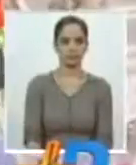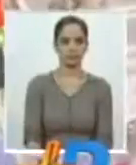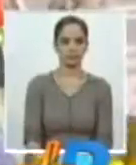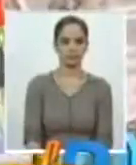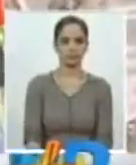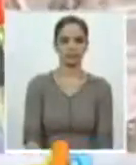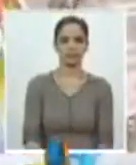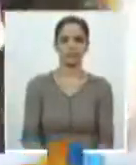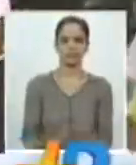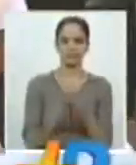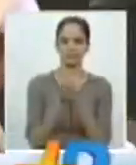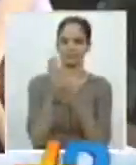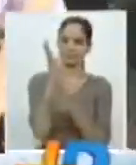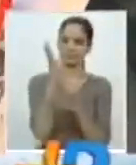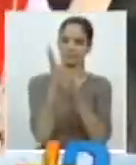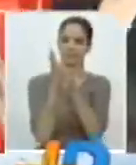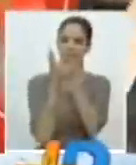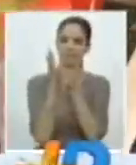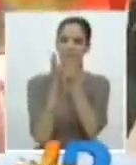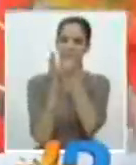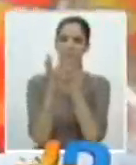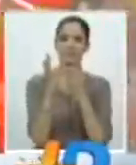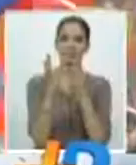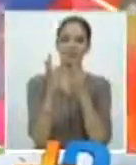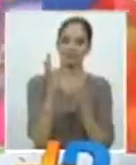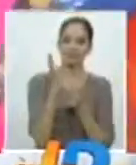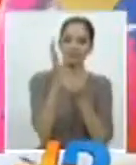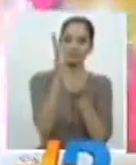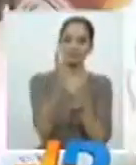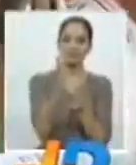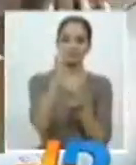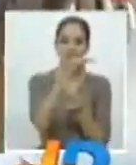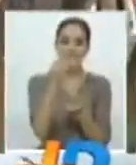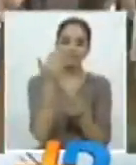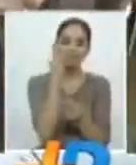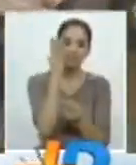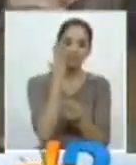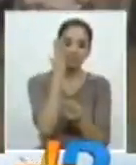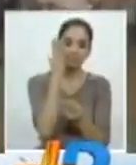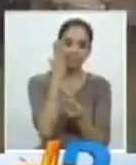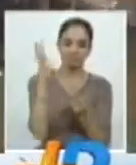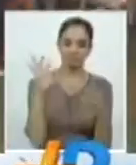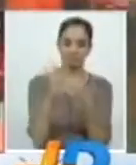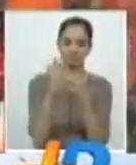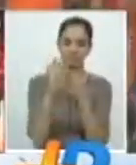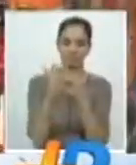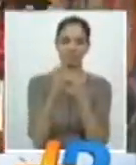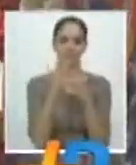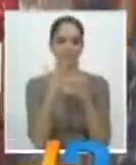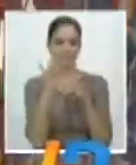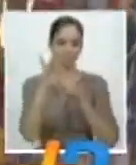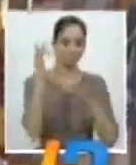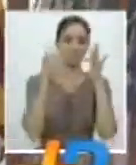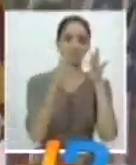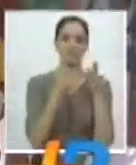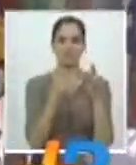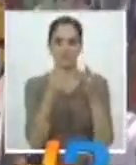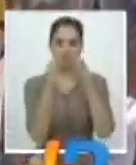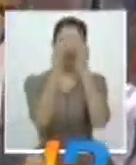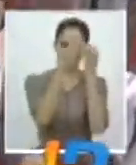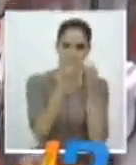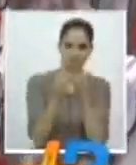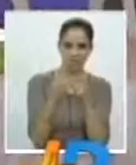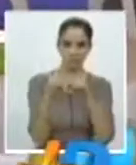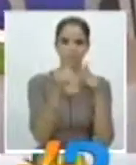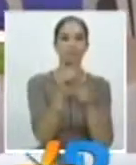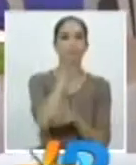Las macetas declaradas Patrimonio de la Nación es una tradición que une a los ahijados y padrinos. Colores, dulces y formas hacen parte